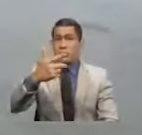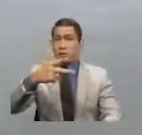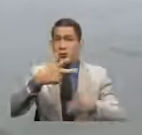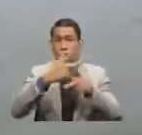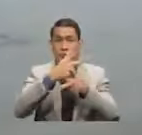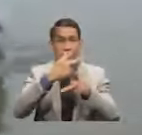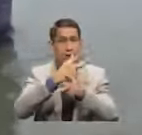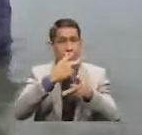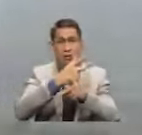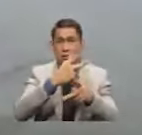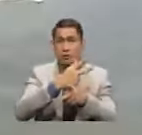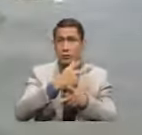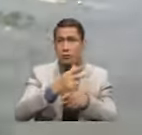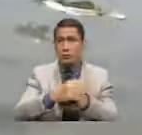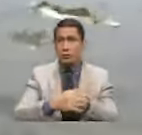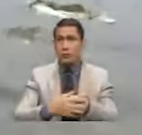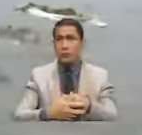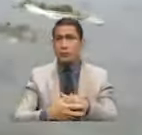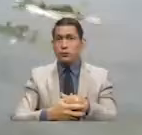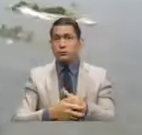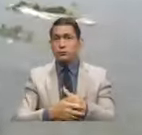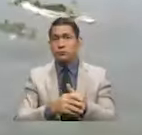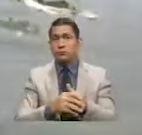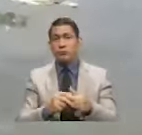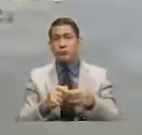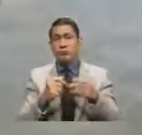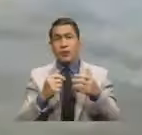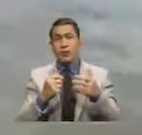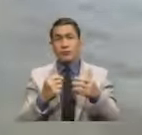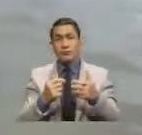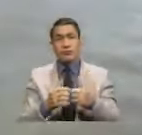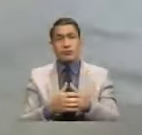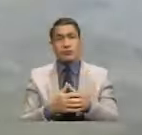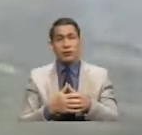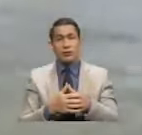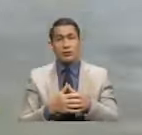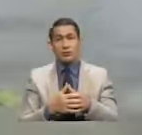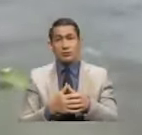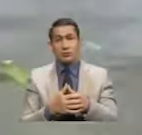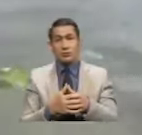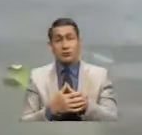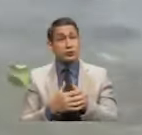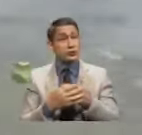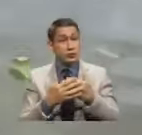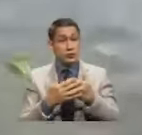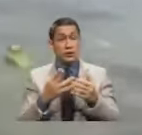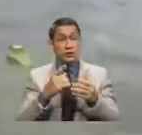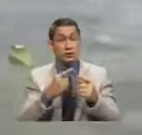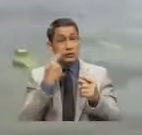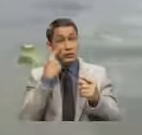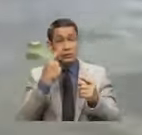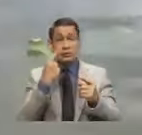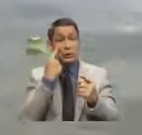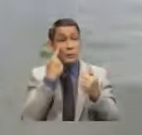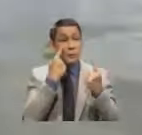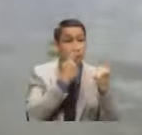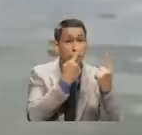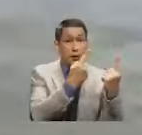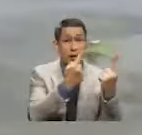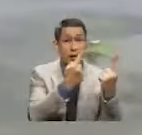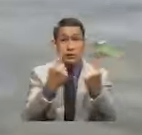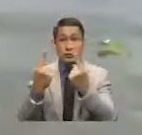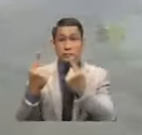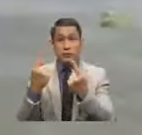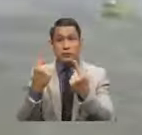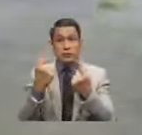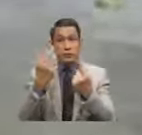no se alcanza para allá. Tenemos que hacernos hacia allá para salir allá. O sea, ir orillando. Sí, ir orillando por ese lado de ahí, orillando, porque esto está